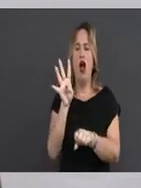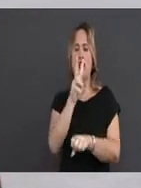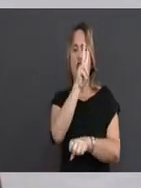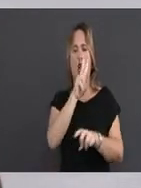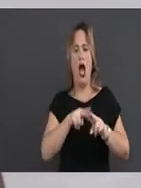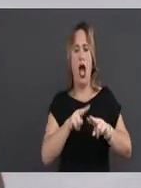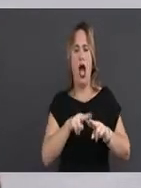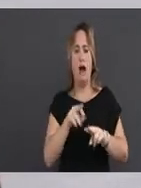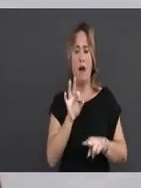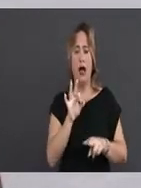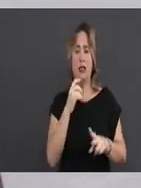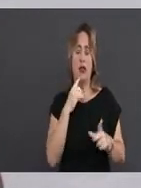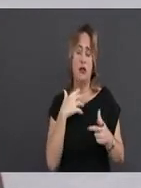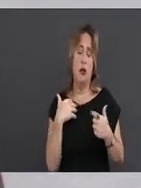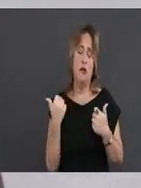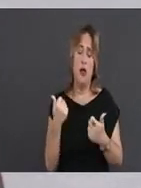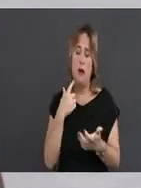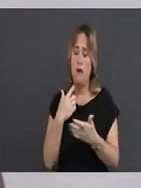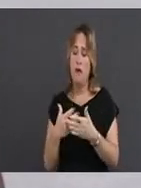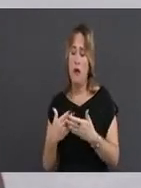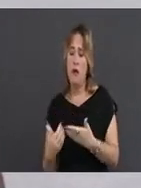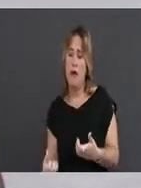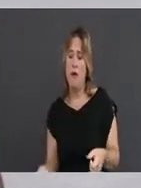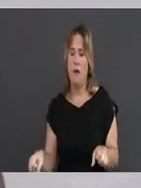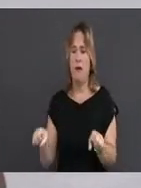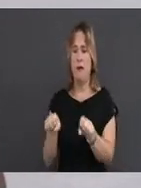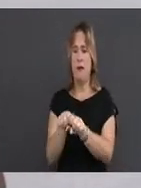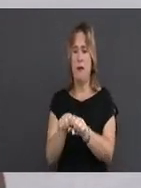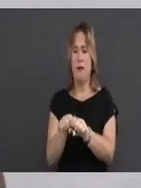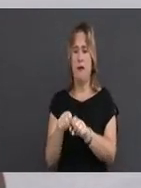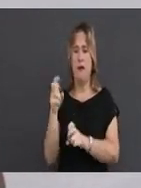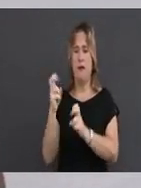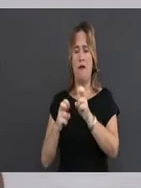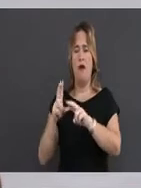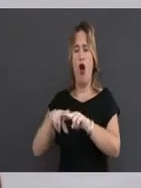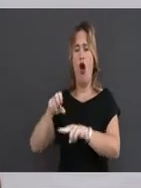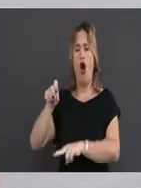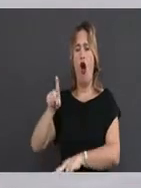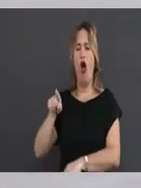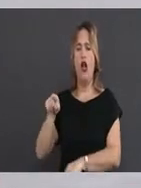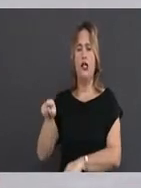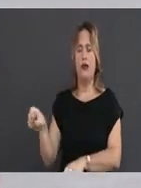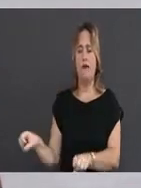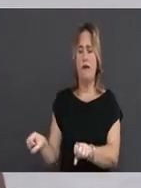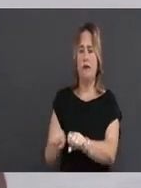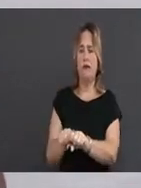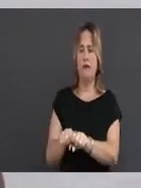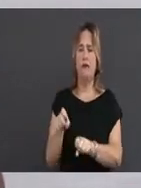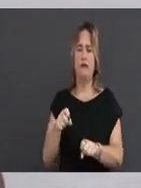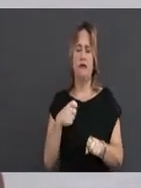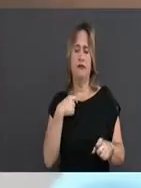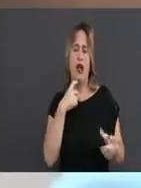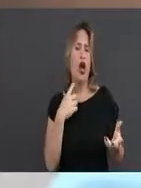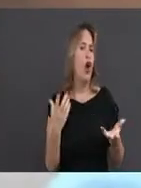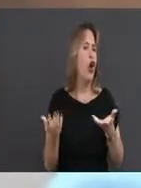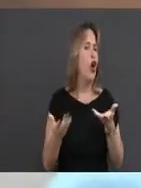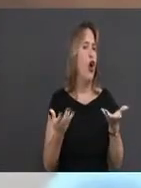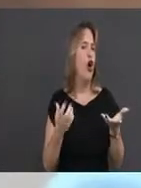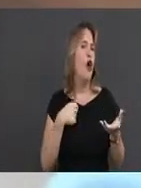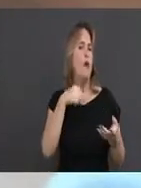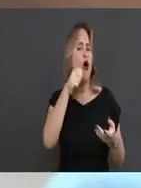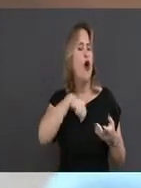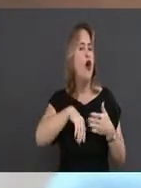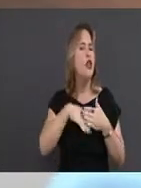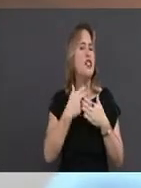y si todas las pruebas salen bien, debe incorporarse la máquina de Felton también. Entonces, pero bueno, hasta este momento no tiene fecha. ¿Cómo debe transcurrir el día de